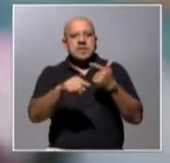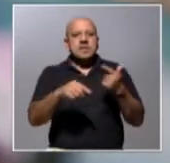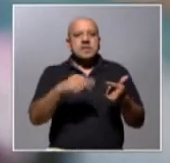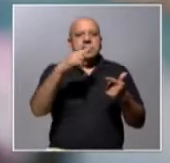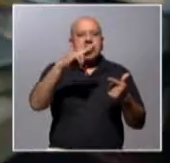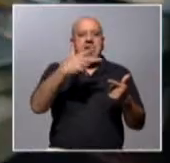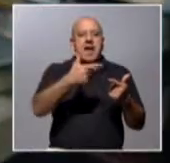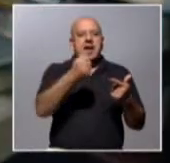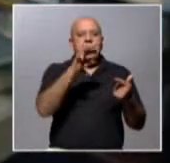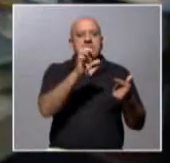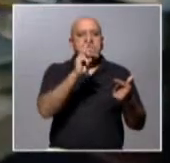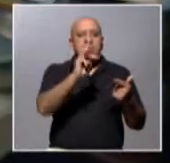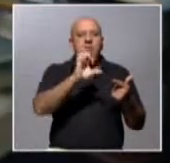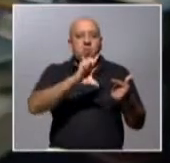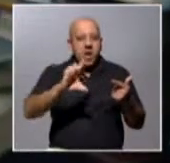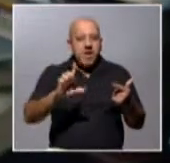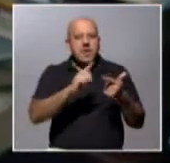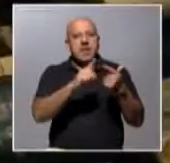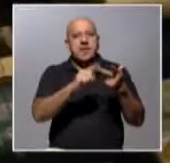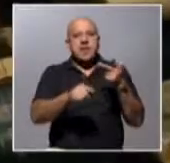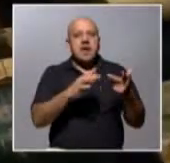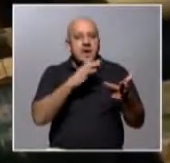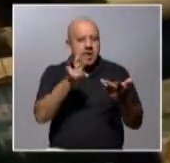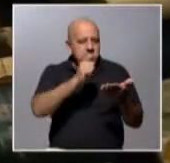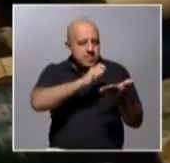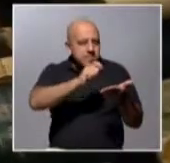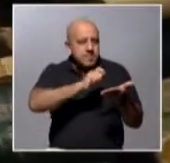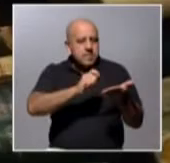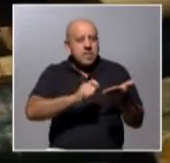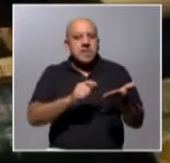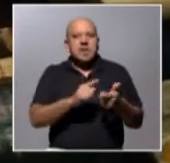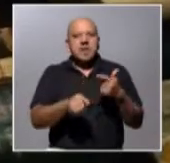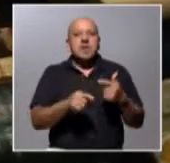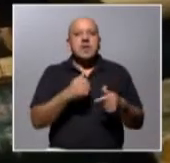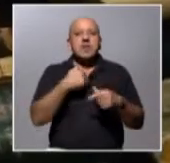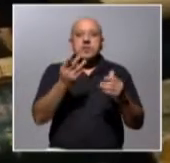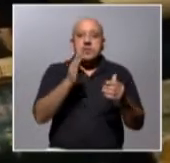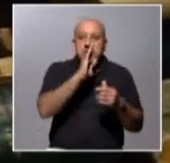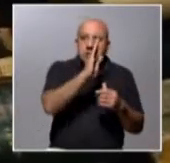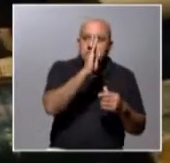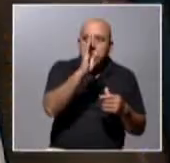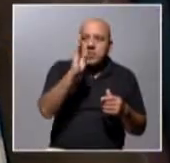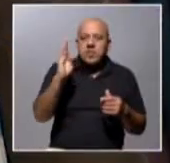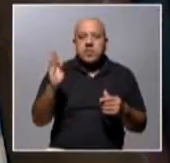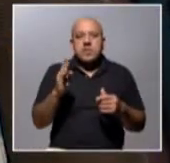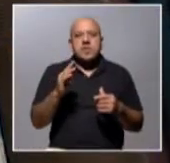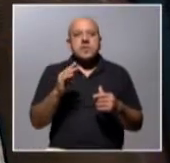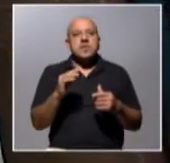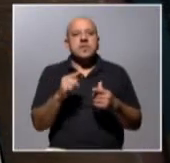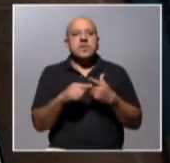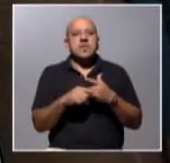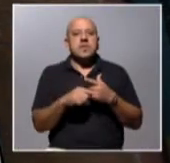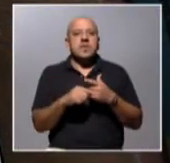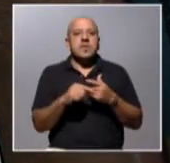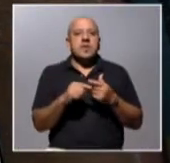todo eso, te da demasiado bien esto. Eso es lo maravilloso que tienen los libros. Ya te están alertando